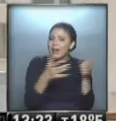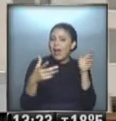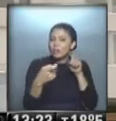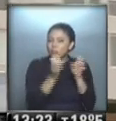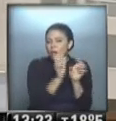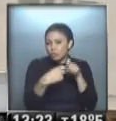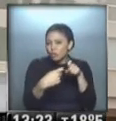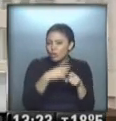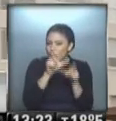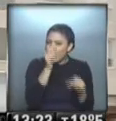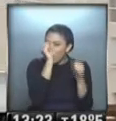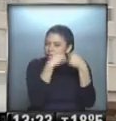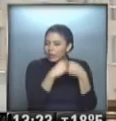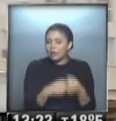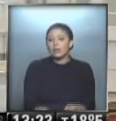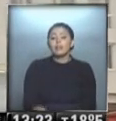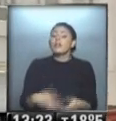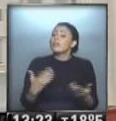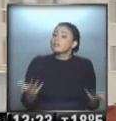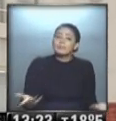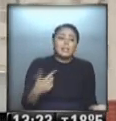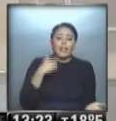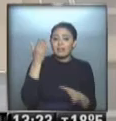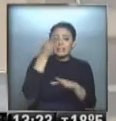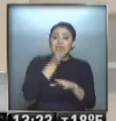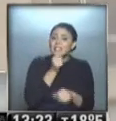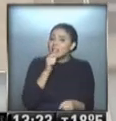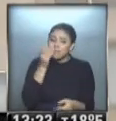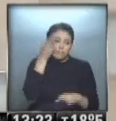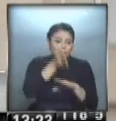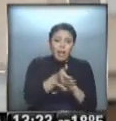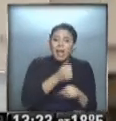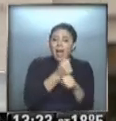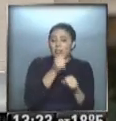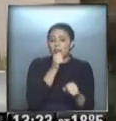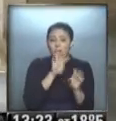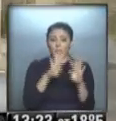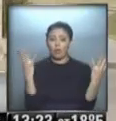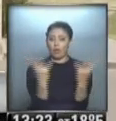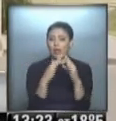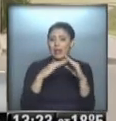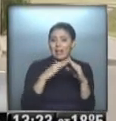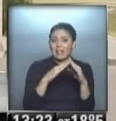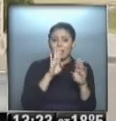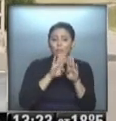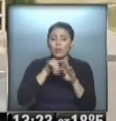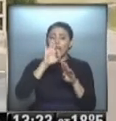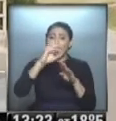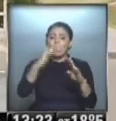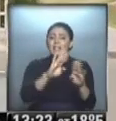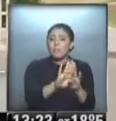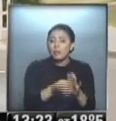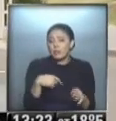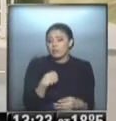tipo de cosas donde uno lo ve? Lo que pasa es que el desarmamiento operativo que llega hasta la puerta del country y después que llega hasta la puerta de su casa, ya ahí a